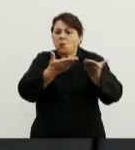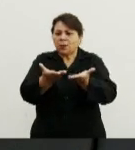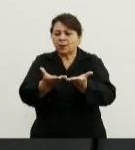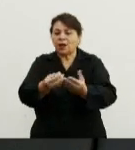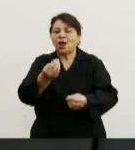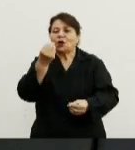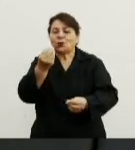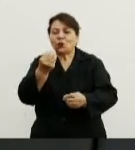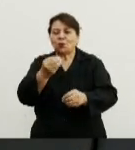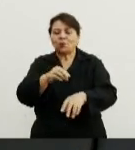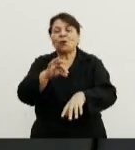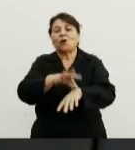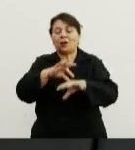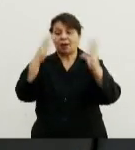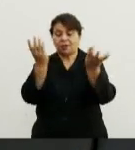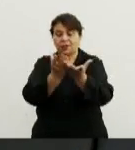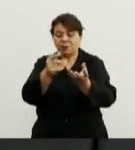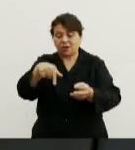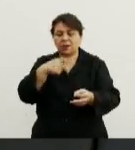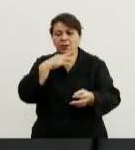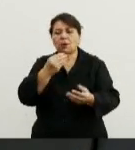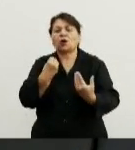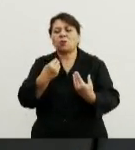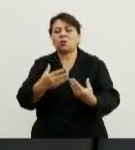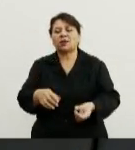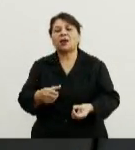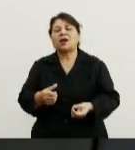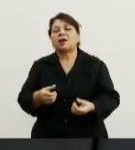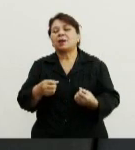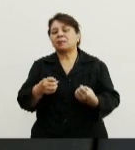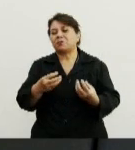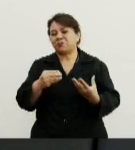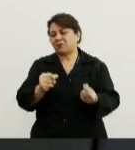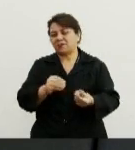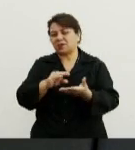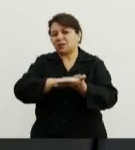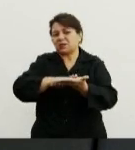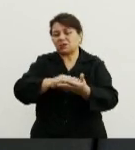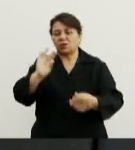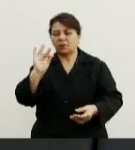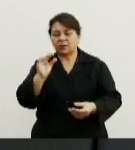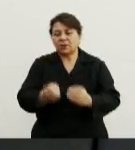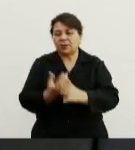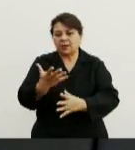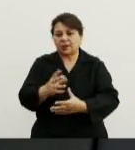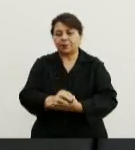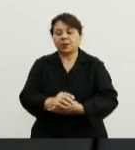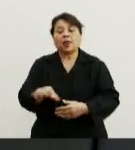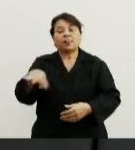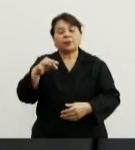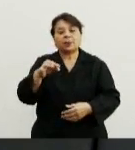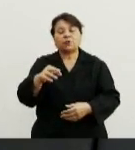puede tener en nuestra provincia debemos tomar conciencia y actuar en consecuencia